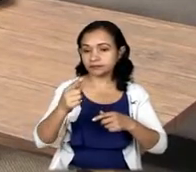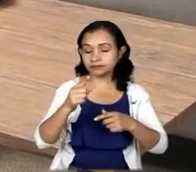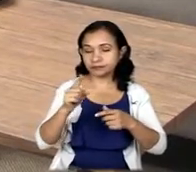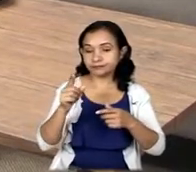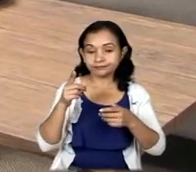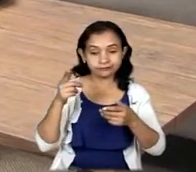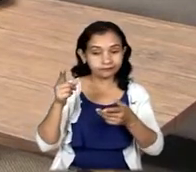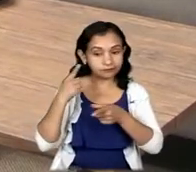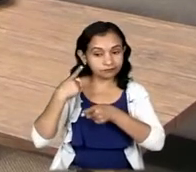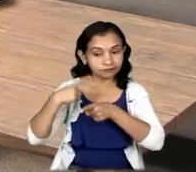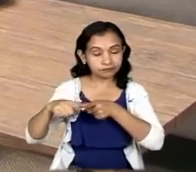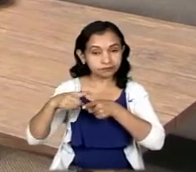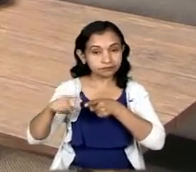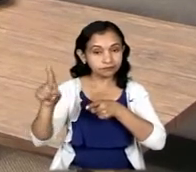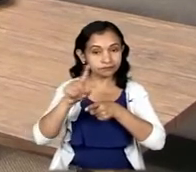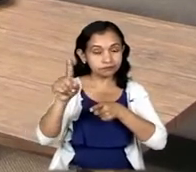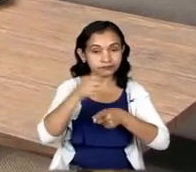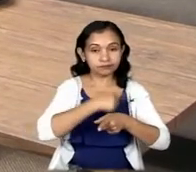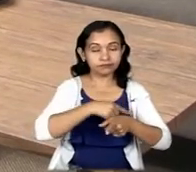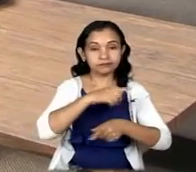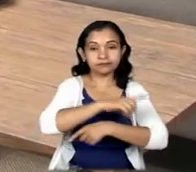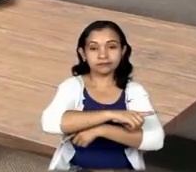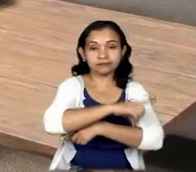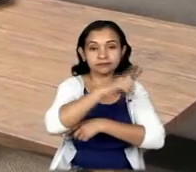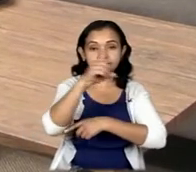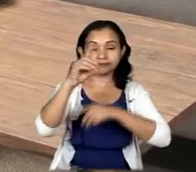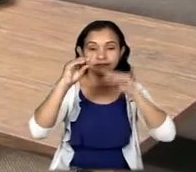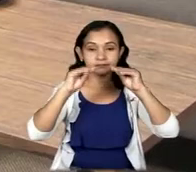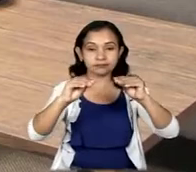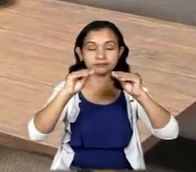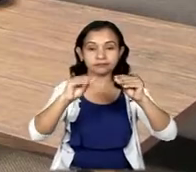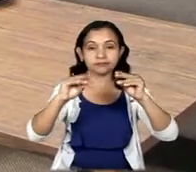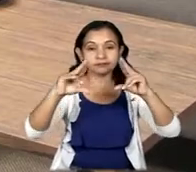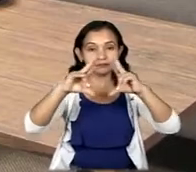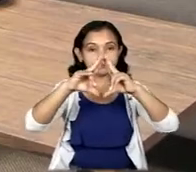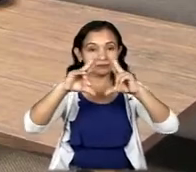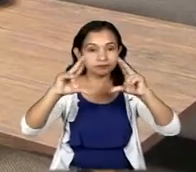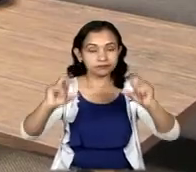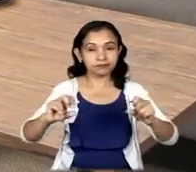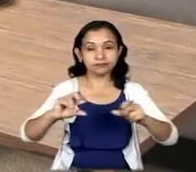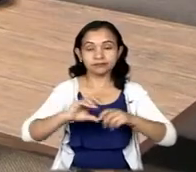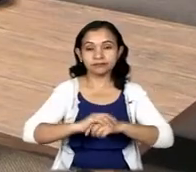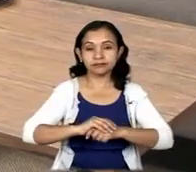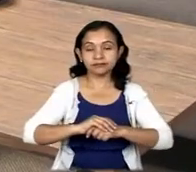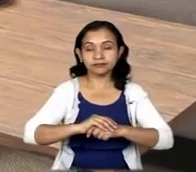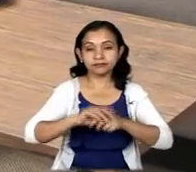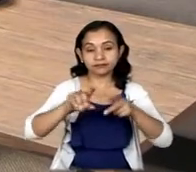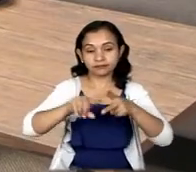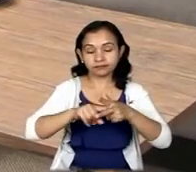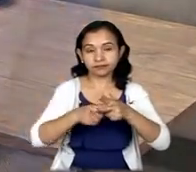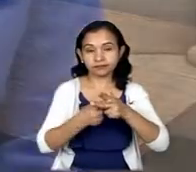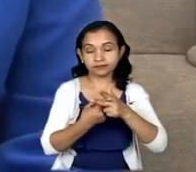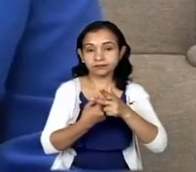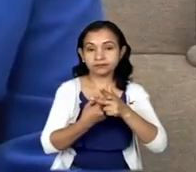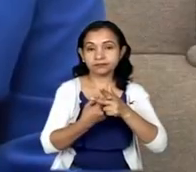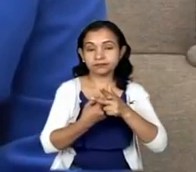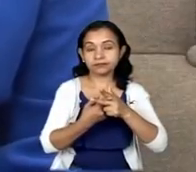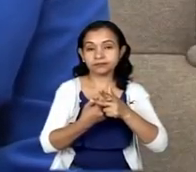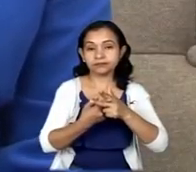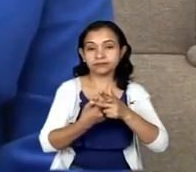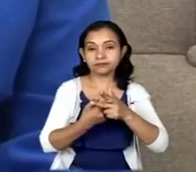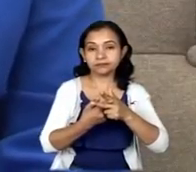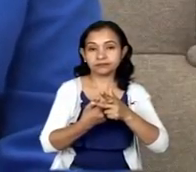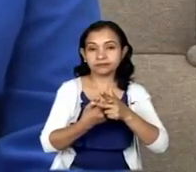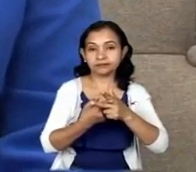autonomía y se declara Día de la Educación en Nicaragua. Ese es el Día de la Educación. Y a partir de ese momento,